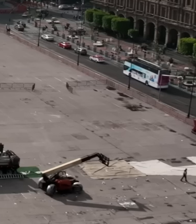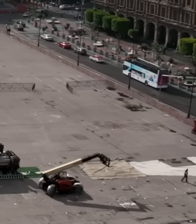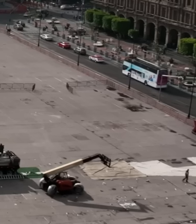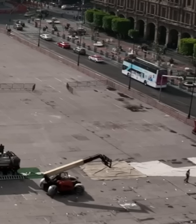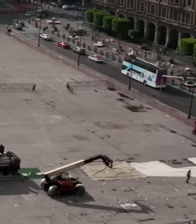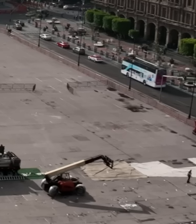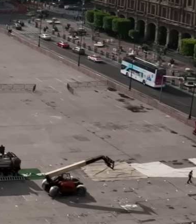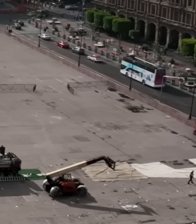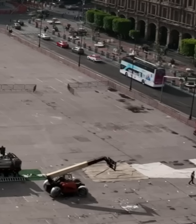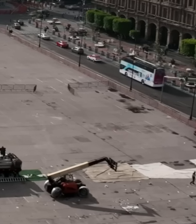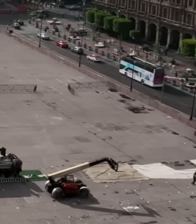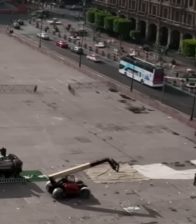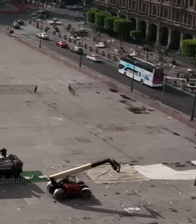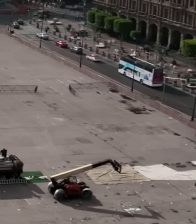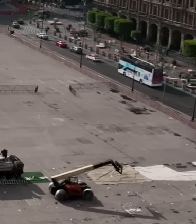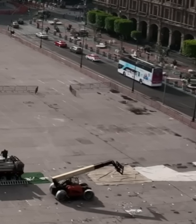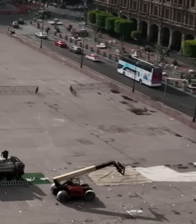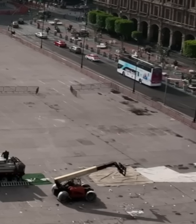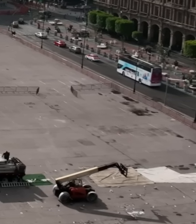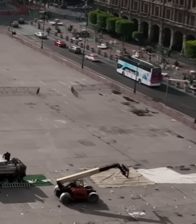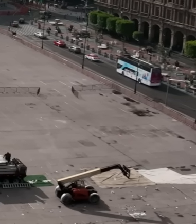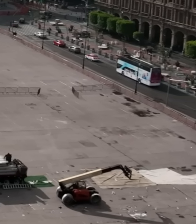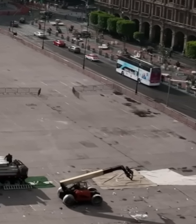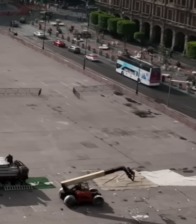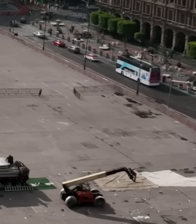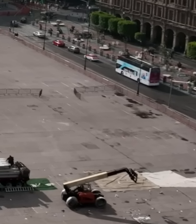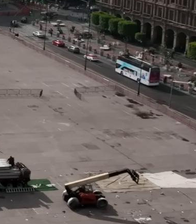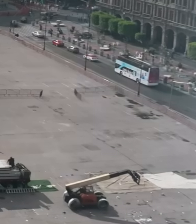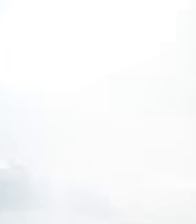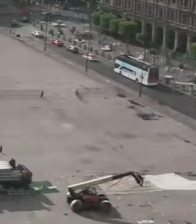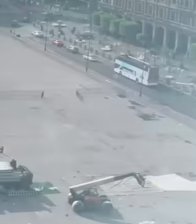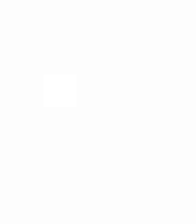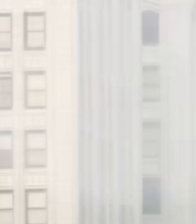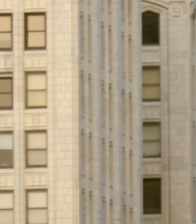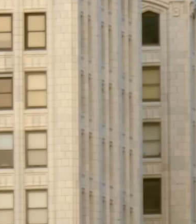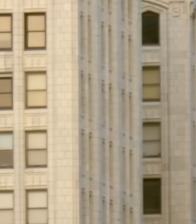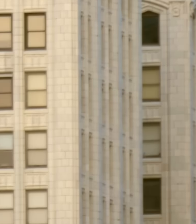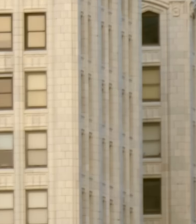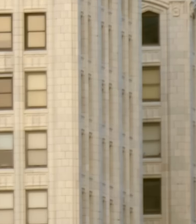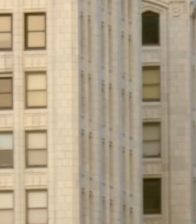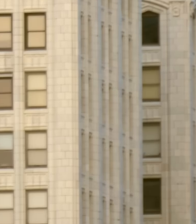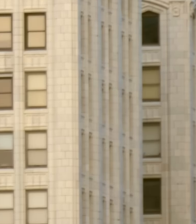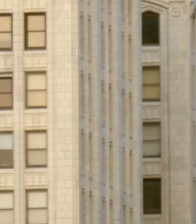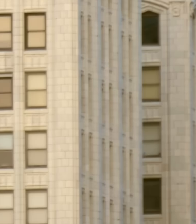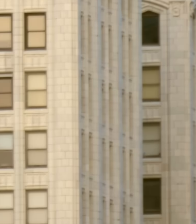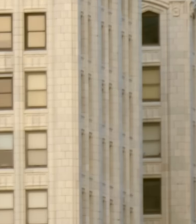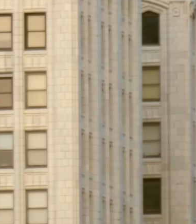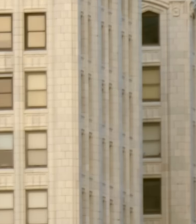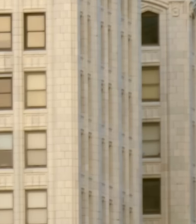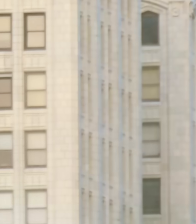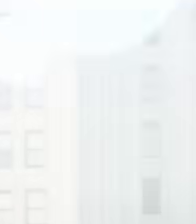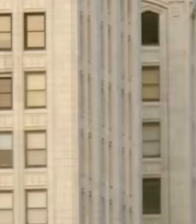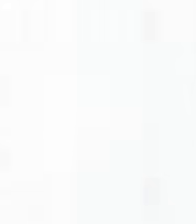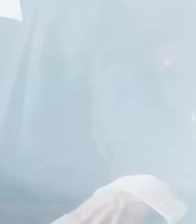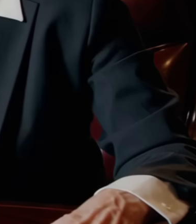de 2021, la Unidad de Inteligencia Financiera, UIF, presentó una demanda civil ante el Tribunal